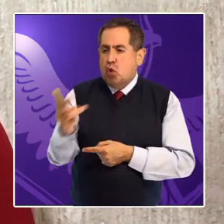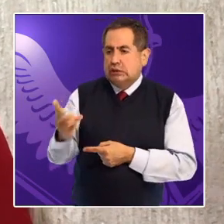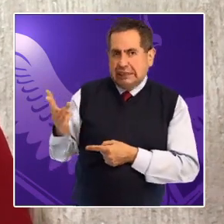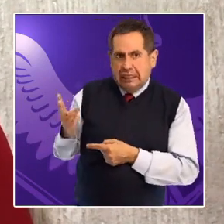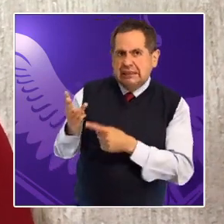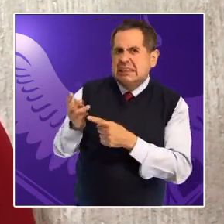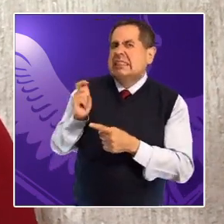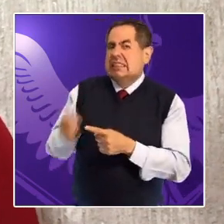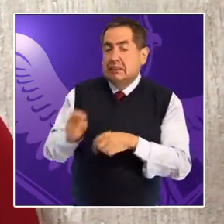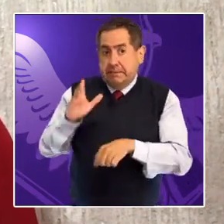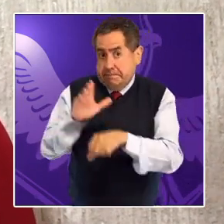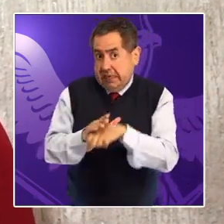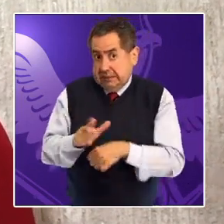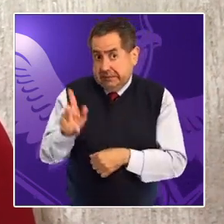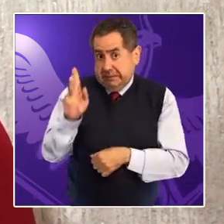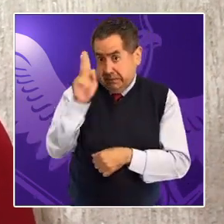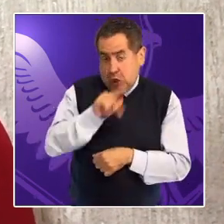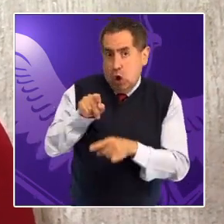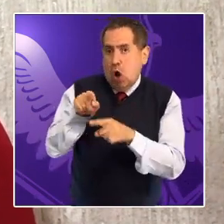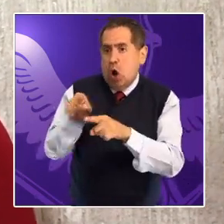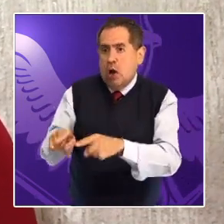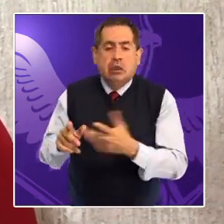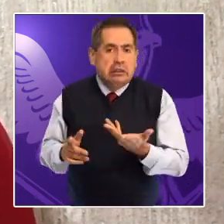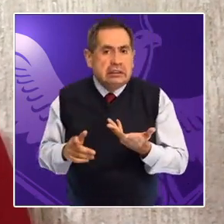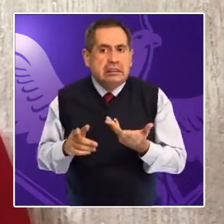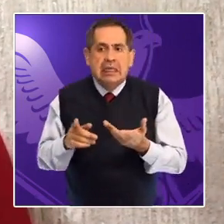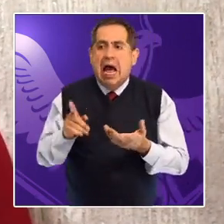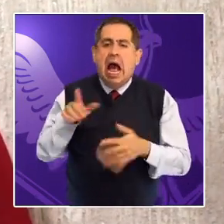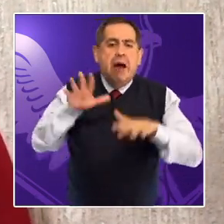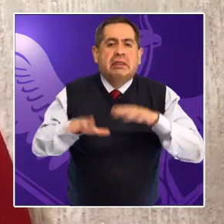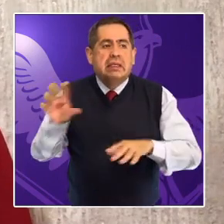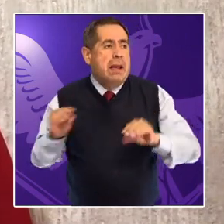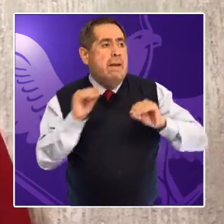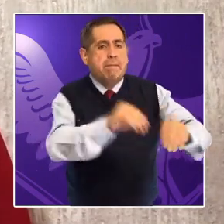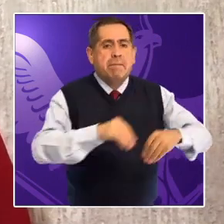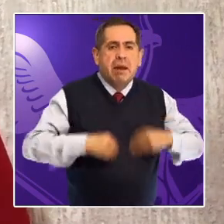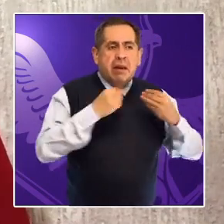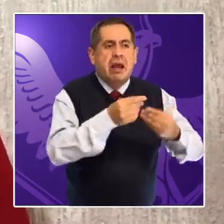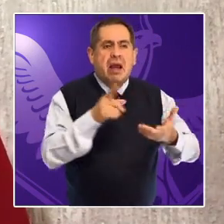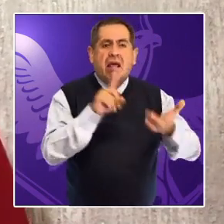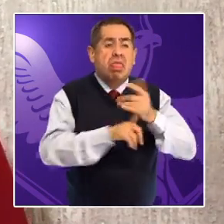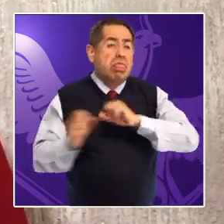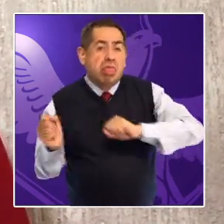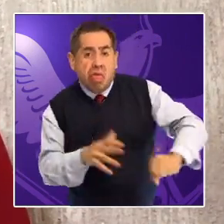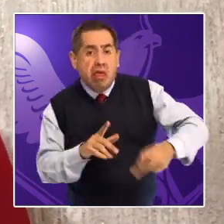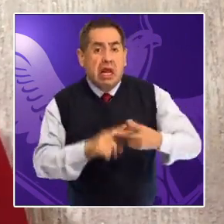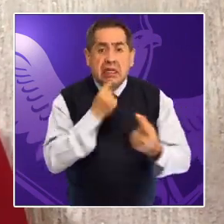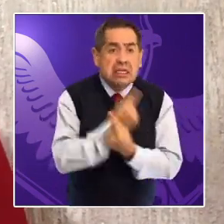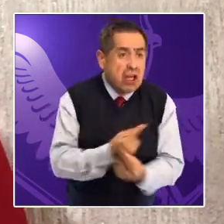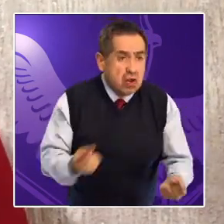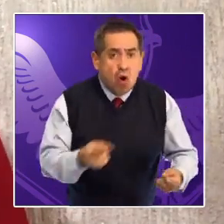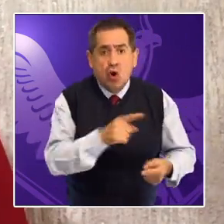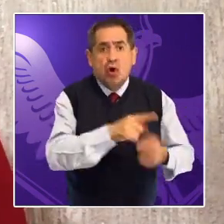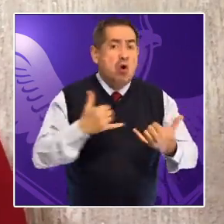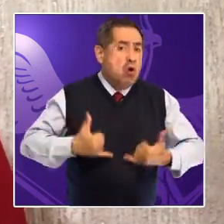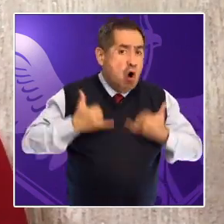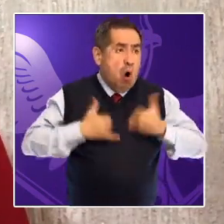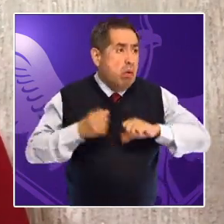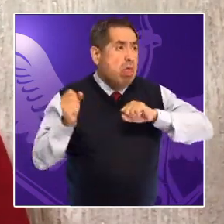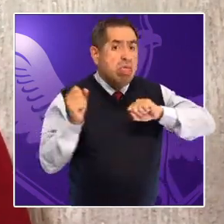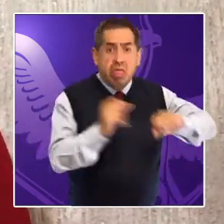discapacidad que es más común que vivan en instituciones. Personas con discapacidad abandonadas, niños o